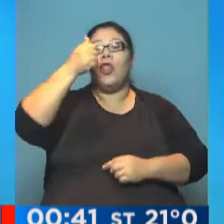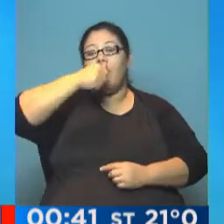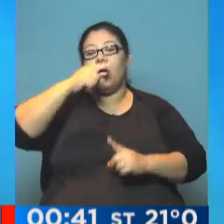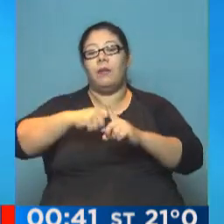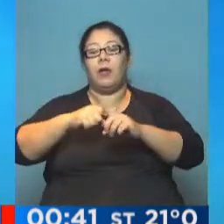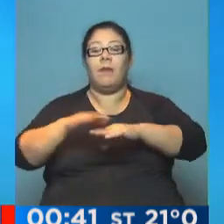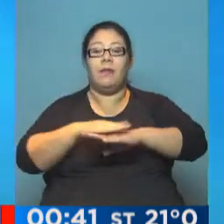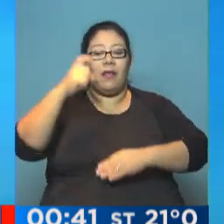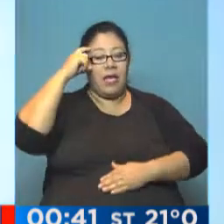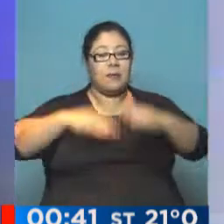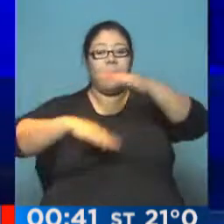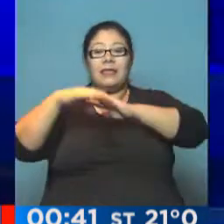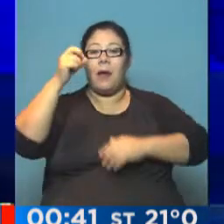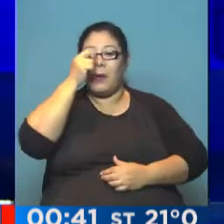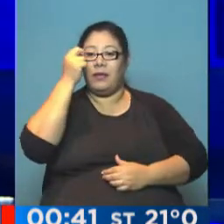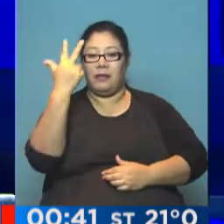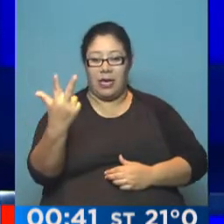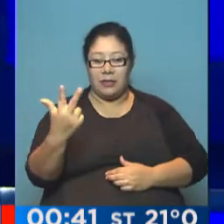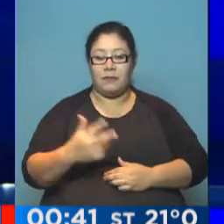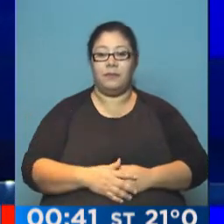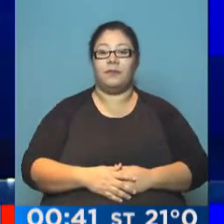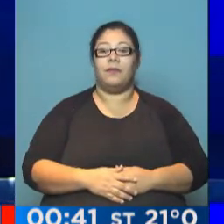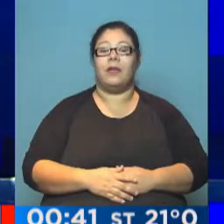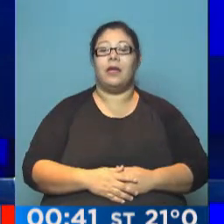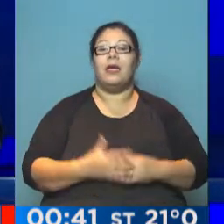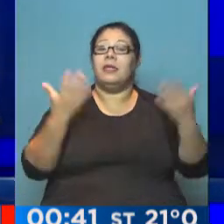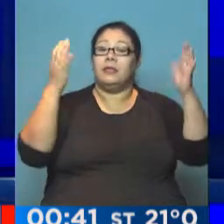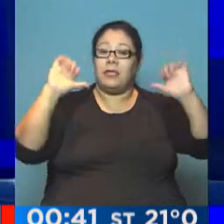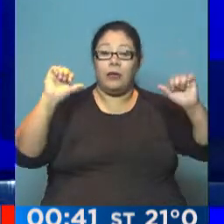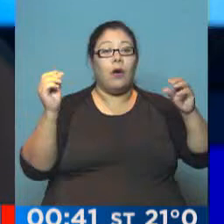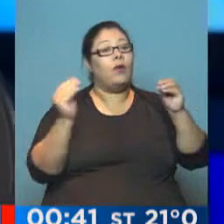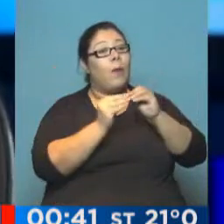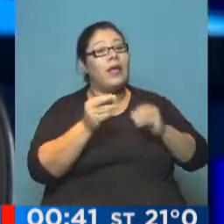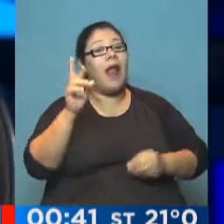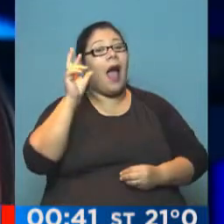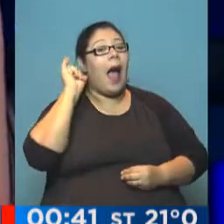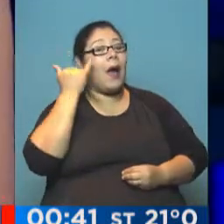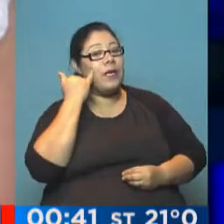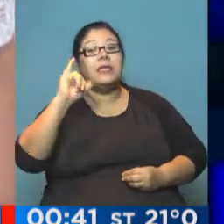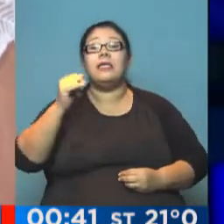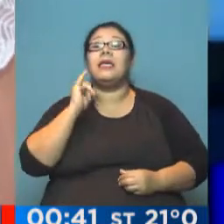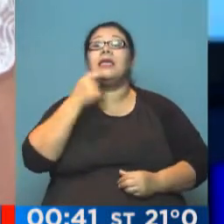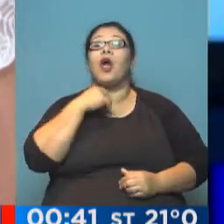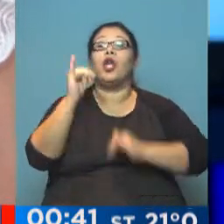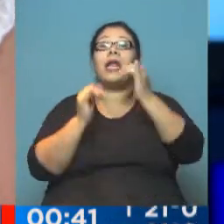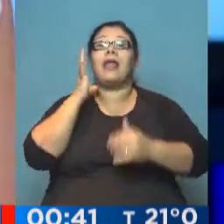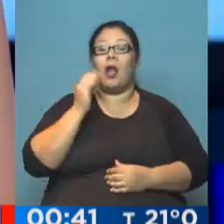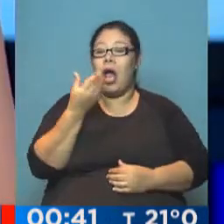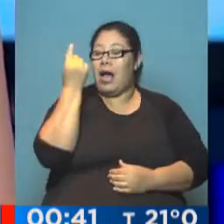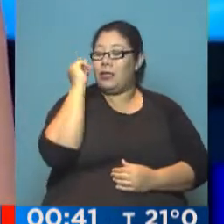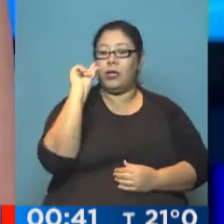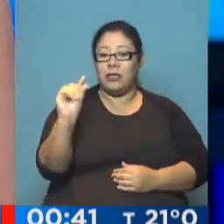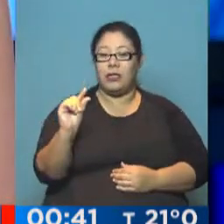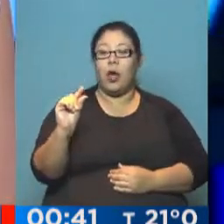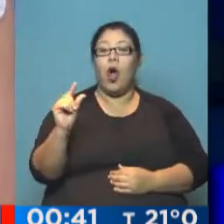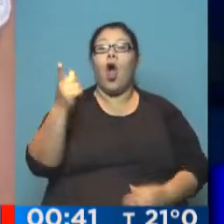respectivamente. Empecemos a despedirnos, Gaby. Me queda algo para contarte. Cuente. Hace minutos nada más,